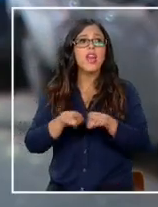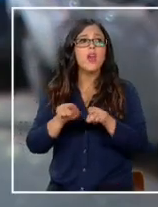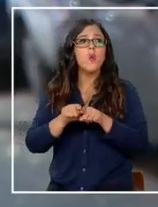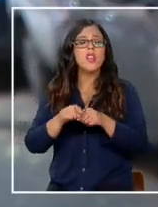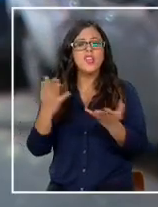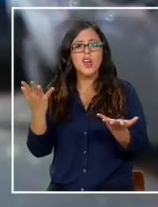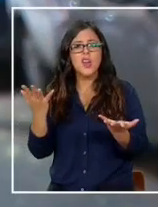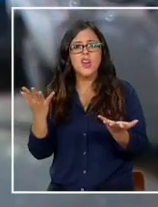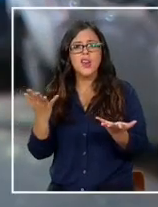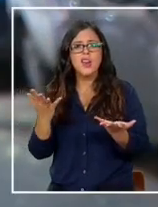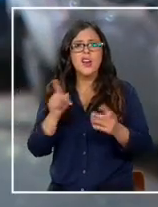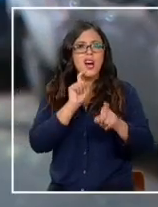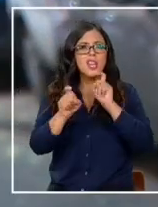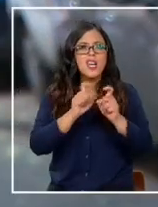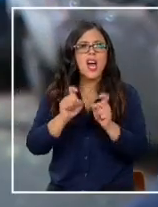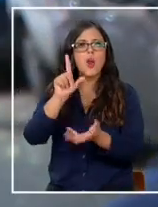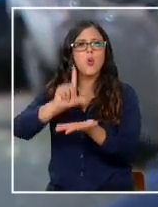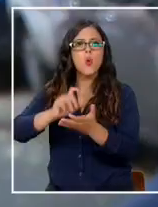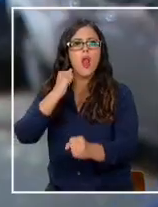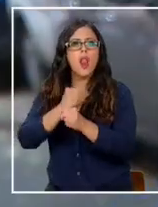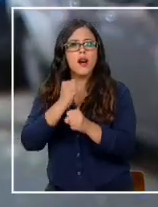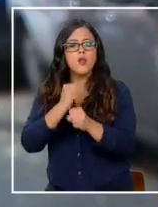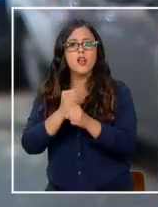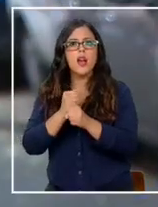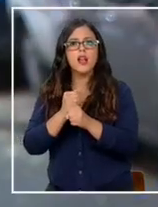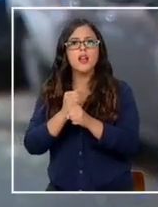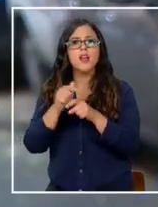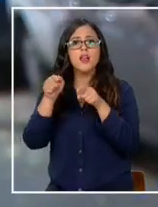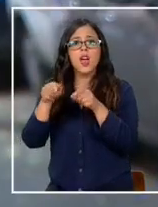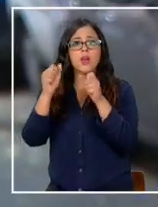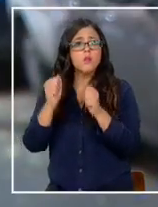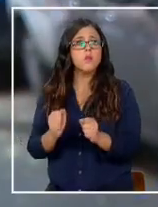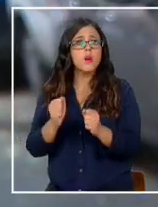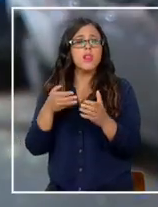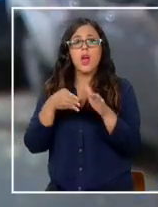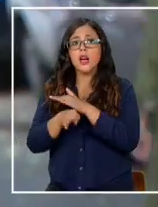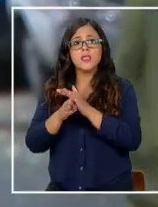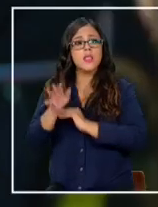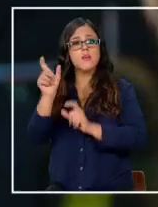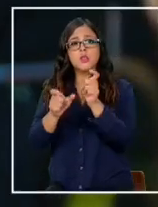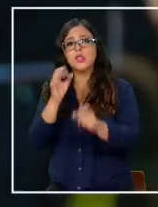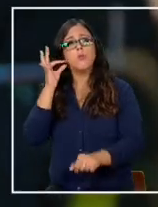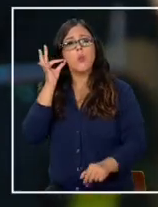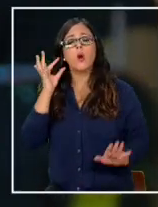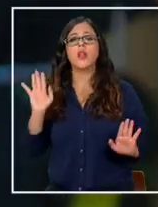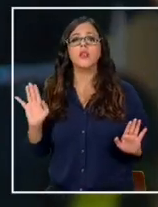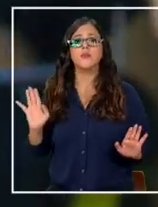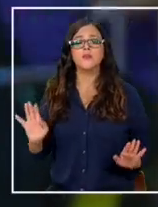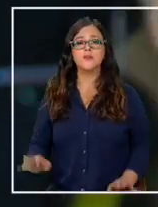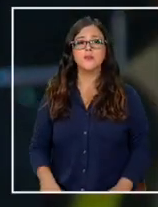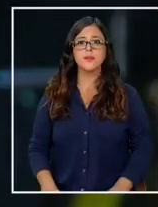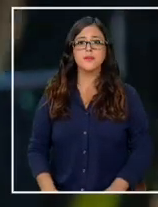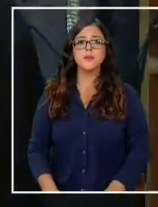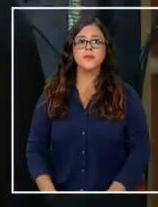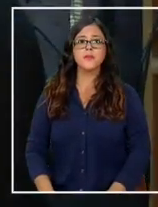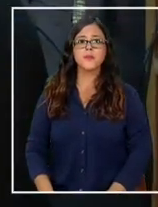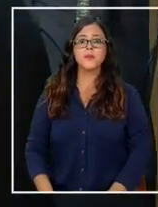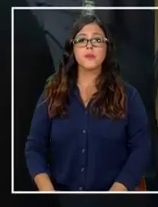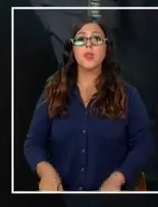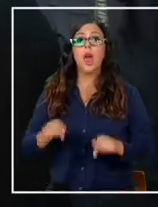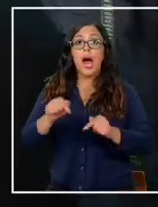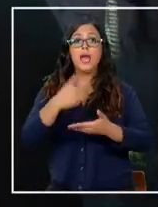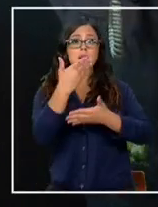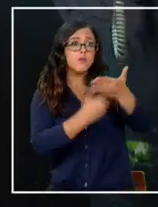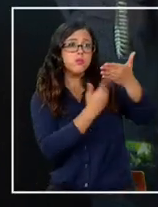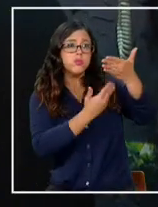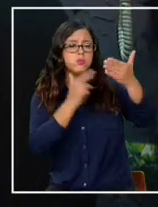estigmatizar un espacio laboral al que legítimamente puede acceder alguna mujer. Un artículo que